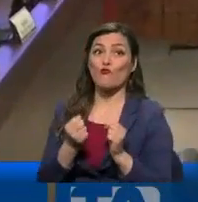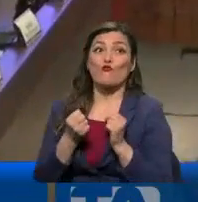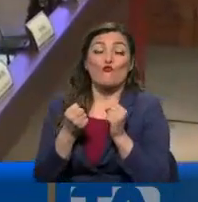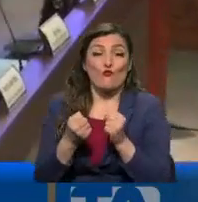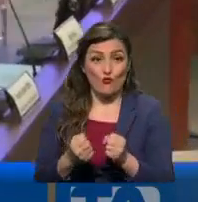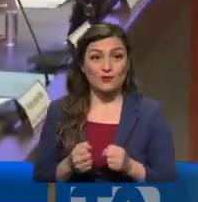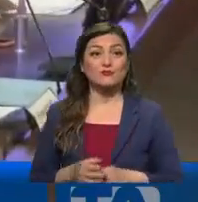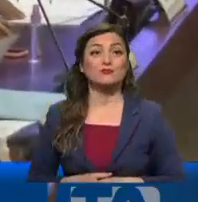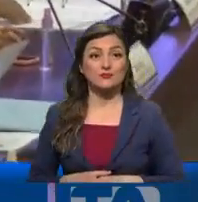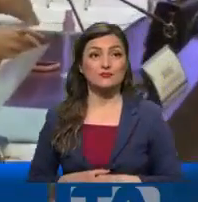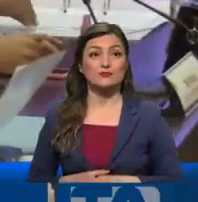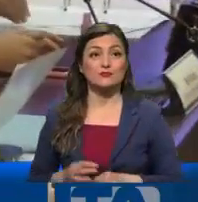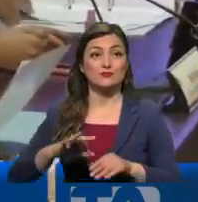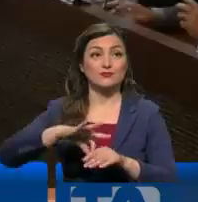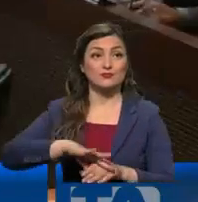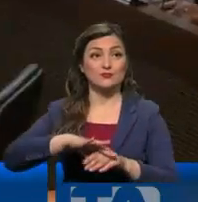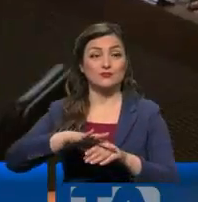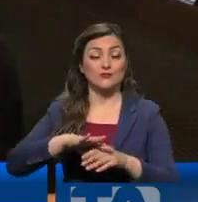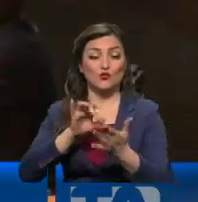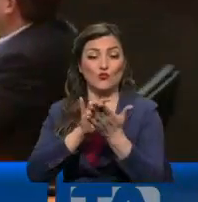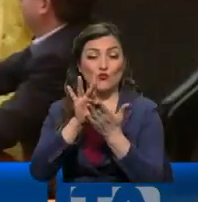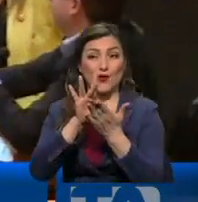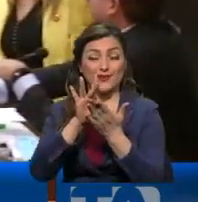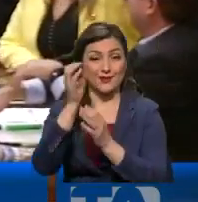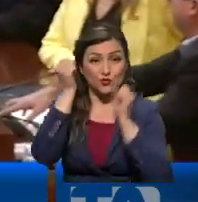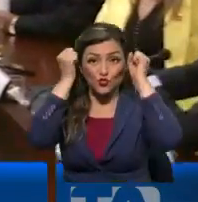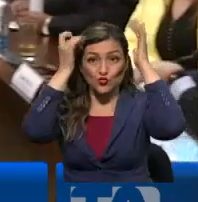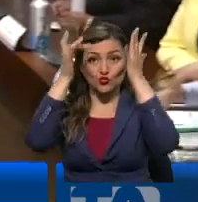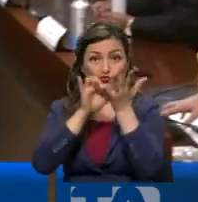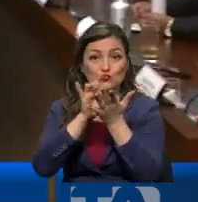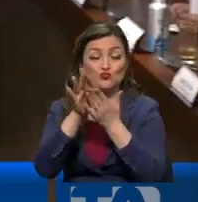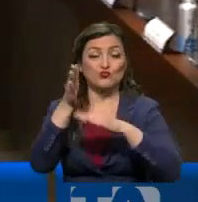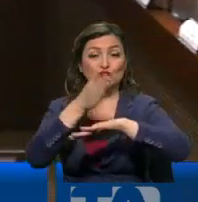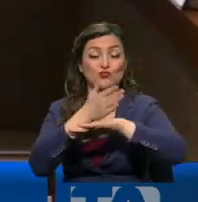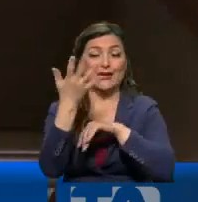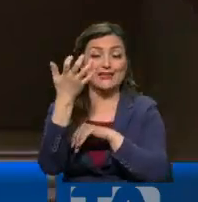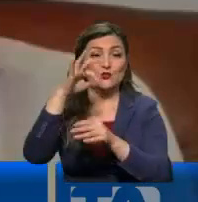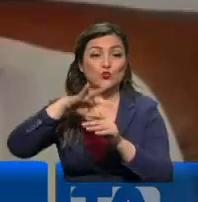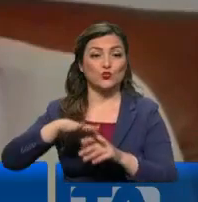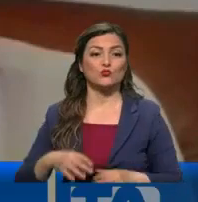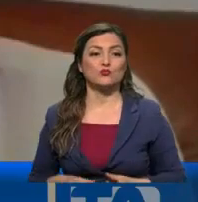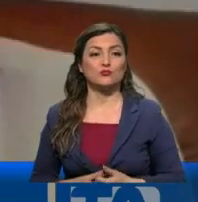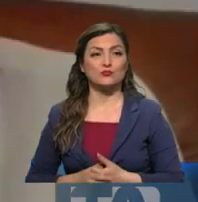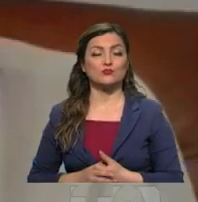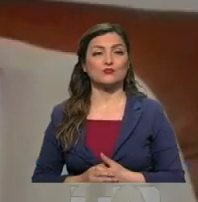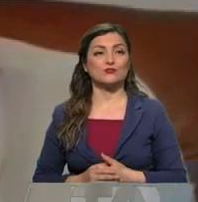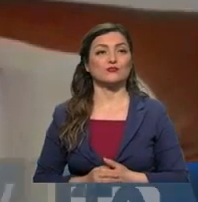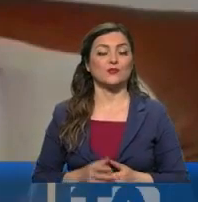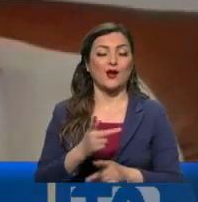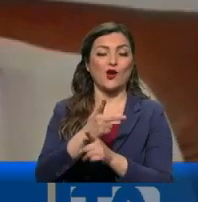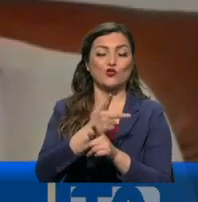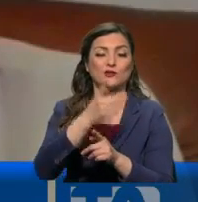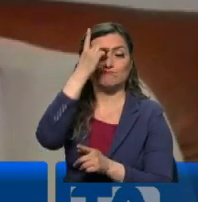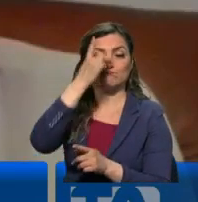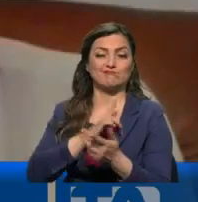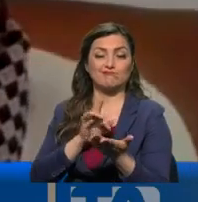que surgieron después de la votación por la remoción de Yunda, que contó entonces con 15 votos. Los concejales que removimos al